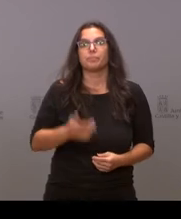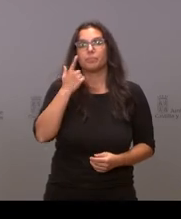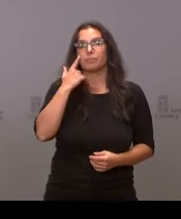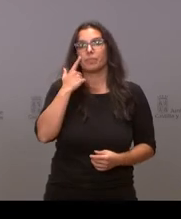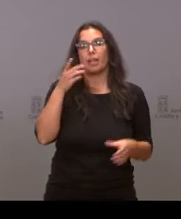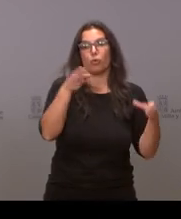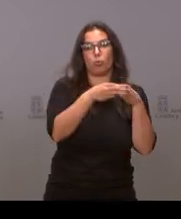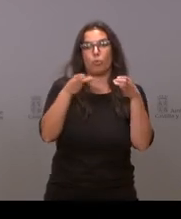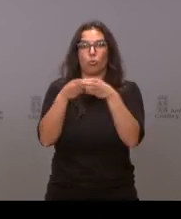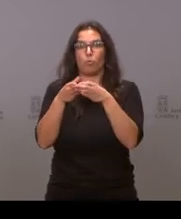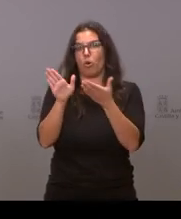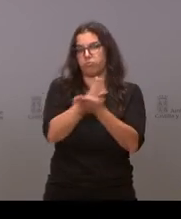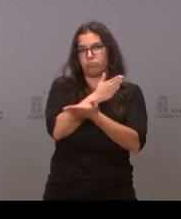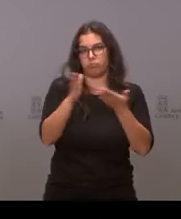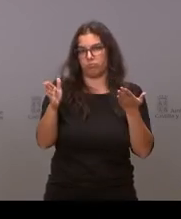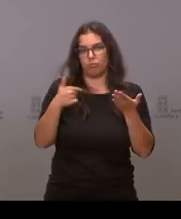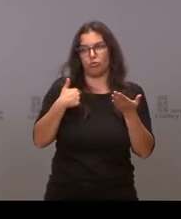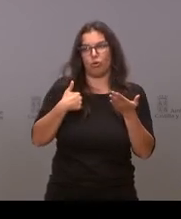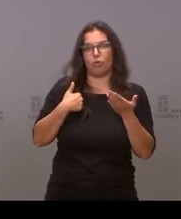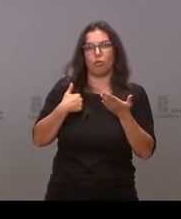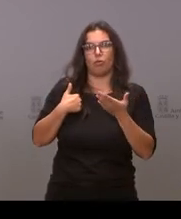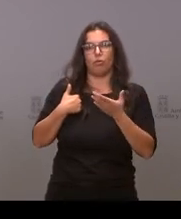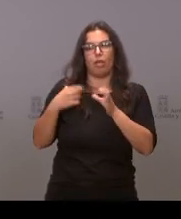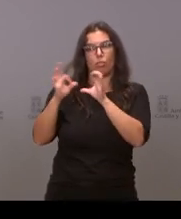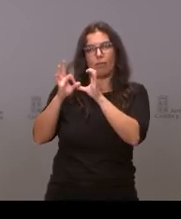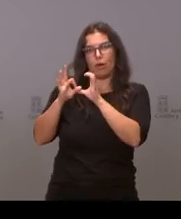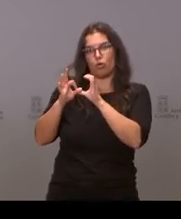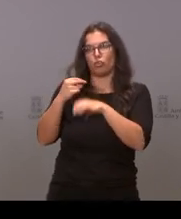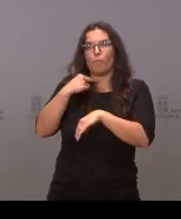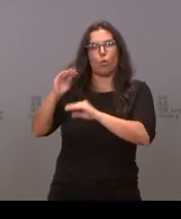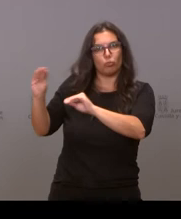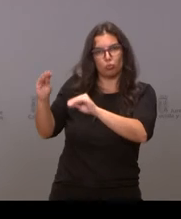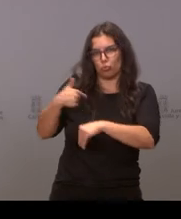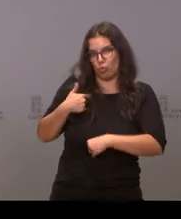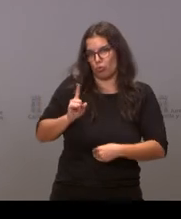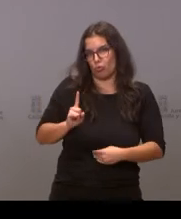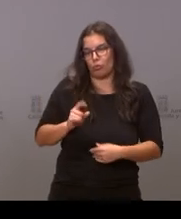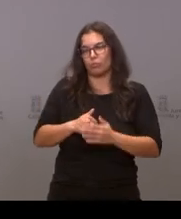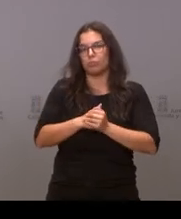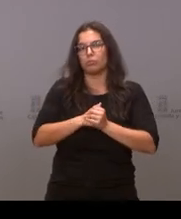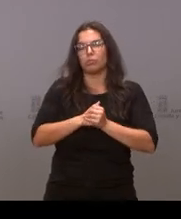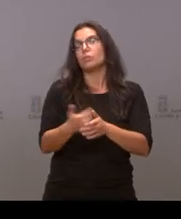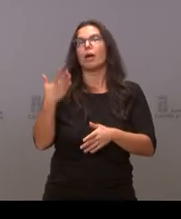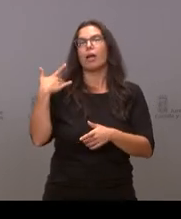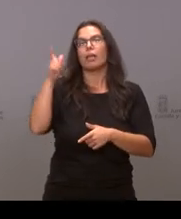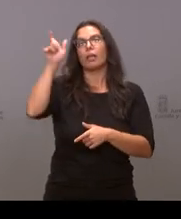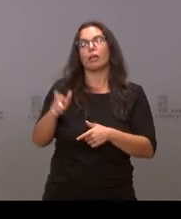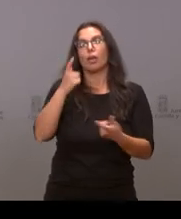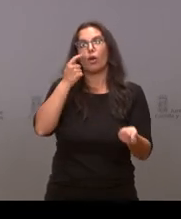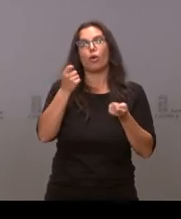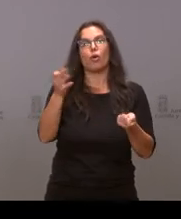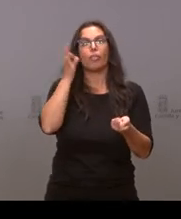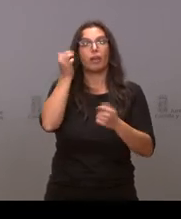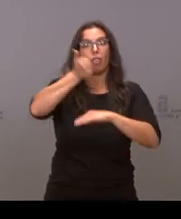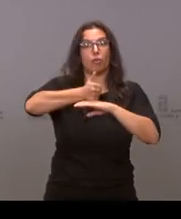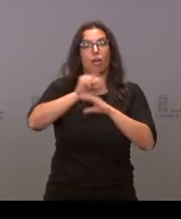políticas o no no voy a hablar en nombre de ciudadanos ciudadanos tendrá que hablar en nombre de ciudadanos ayer la coordinadora de ciudadanos habló en